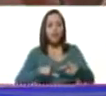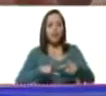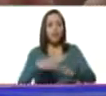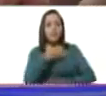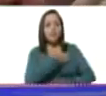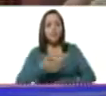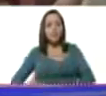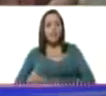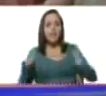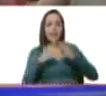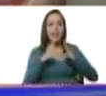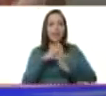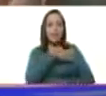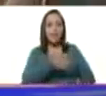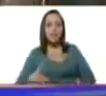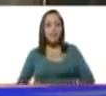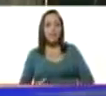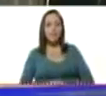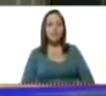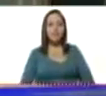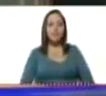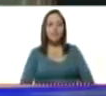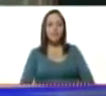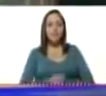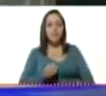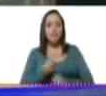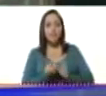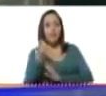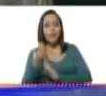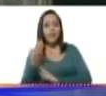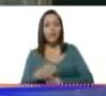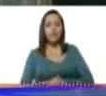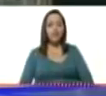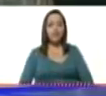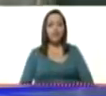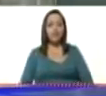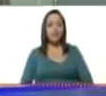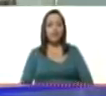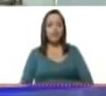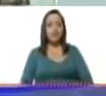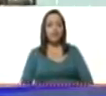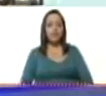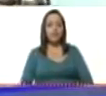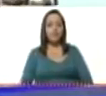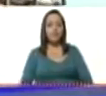la Casa Presidencial de Miraflores. Esta es su casa.